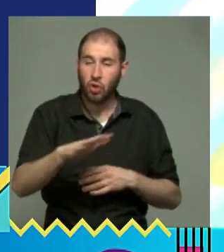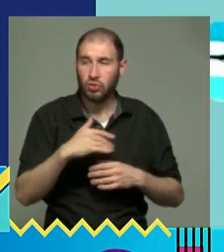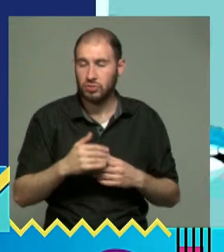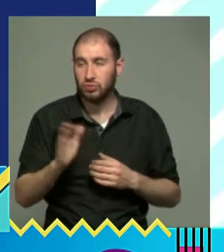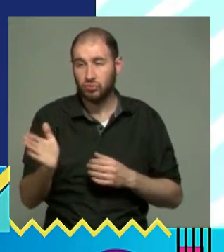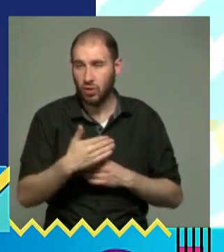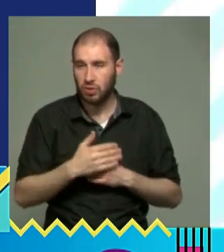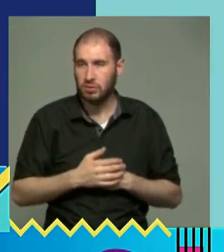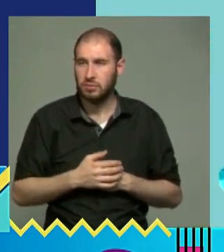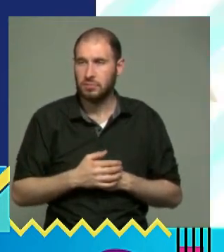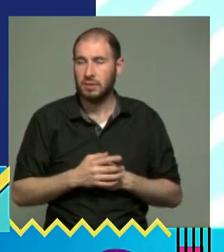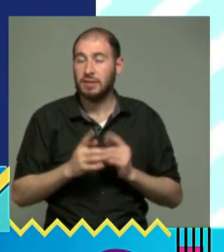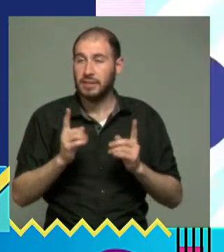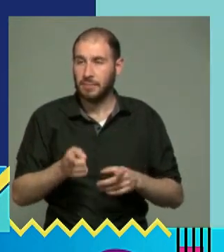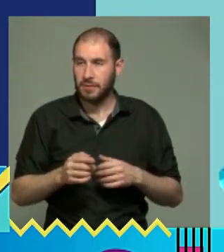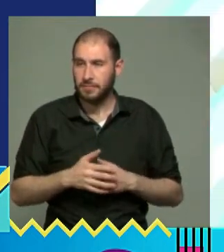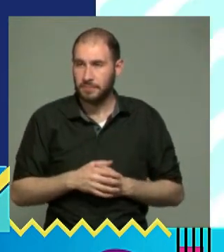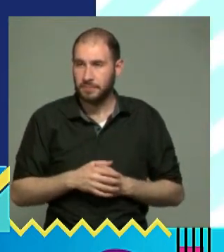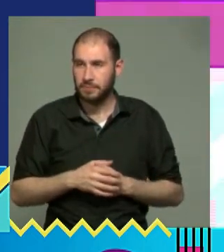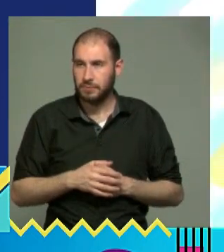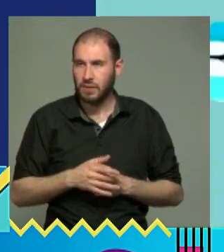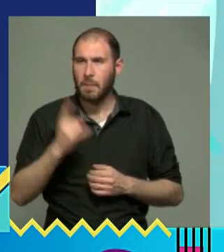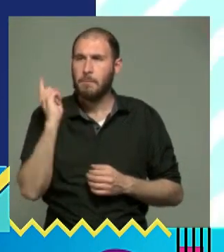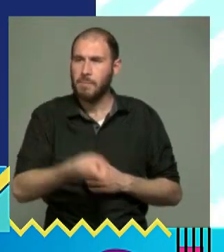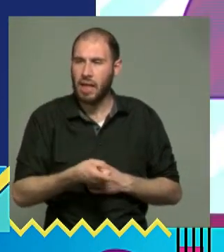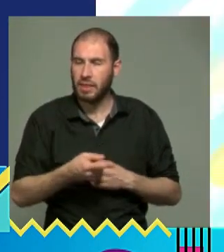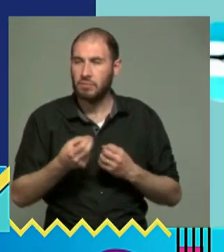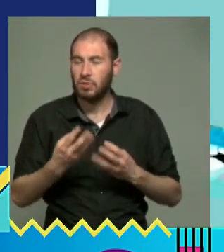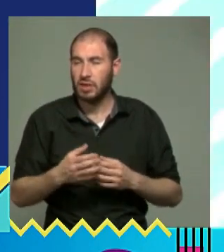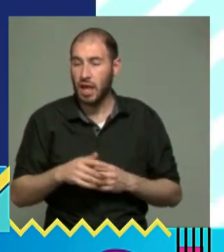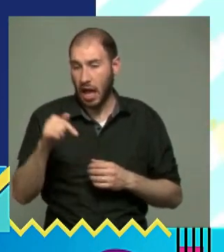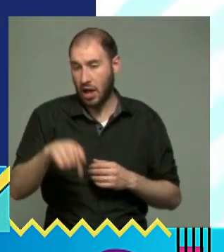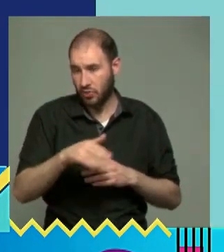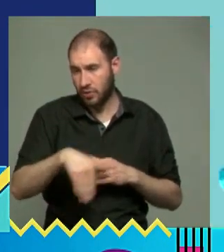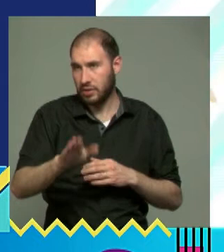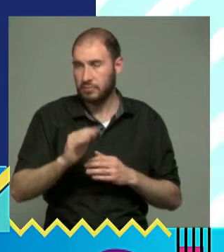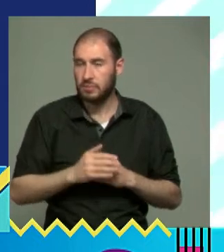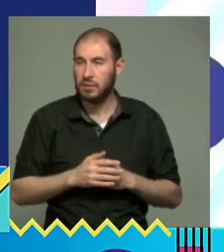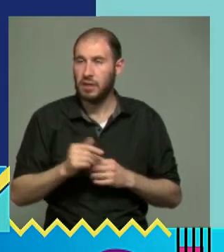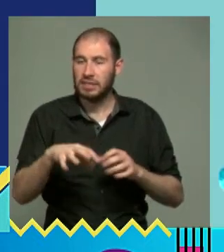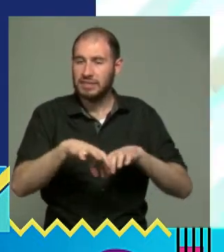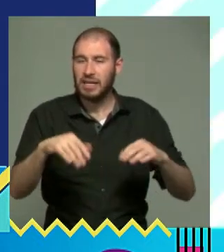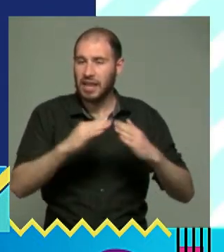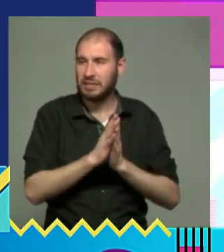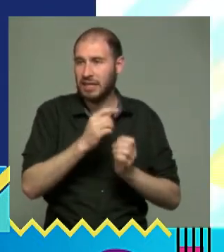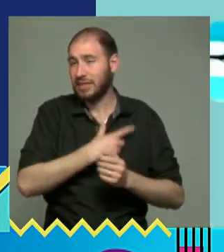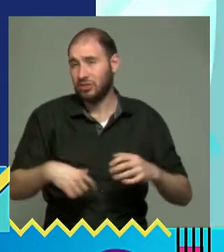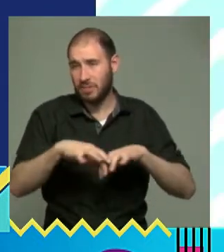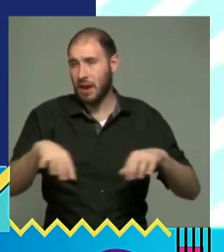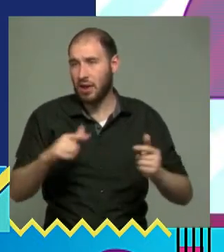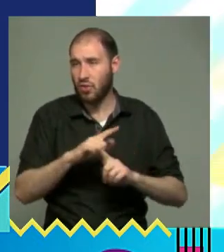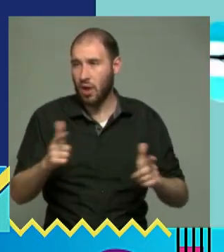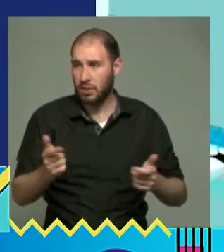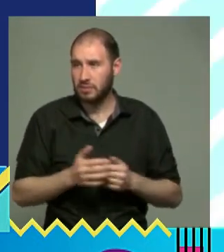y todas, y que inclusive está impuesta justamente porque hoy por hoy no está separada la Iglesia del Estado, que es